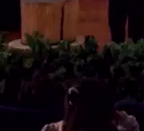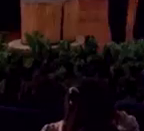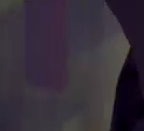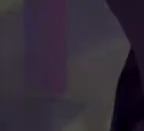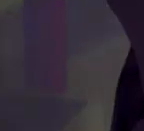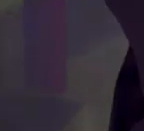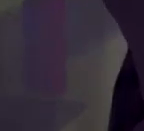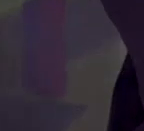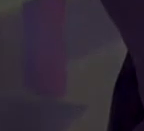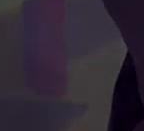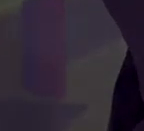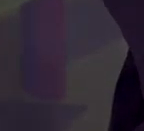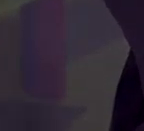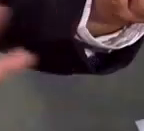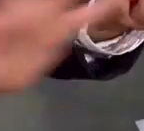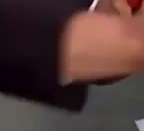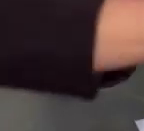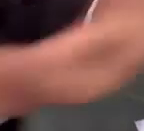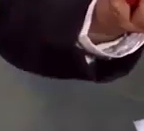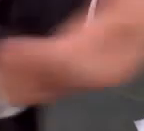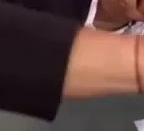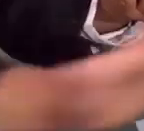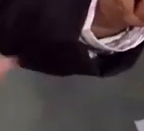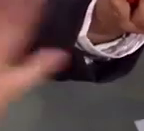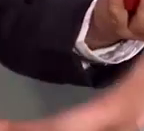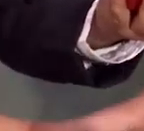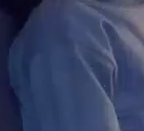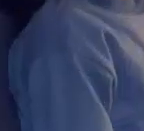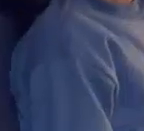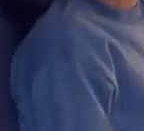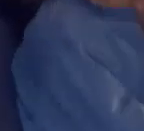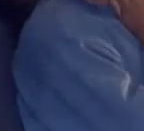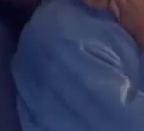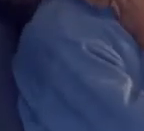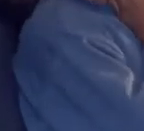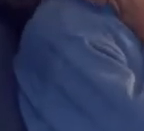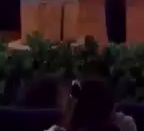¡Crece! ¡No! ¡Si gritan más fuerte, crece más! ¡No griten más! ¡No griten más! ¡No!